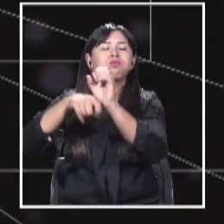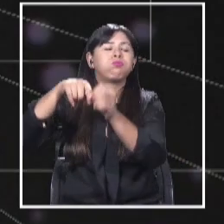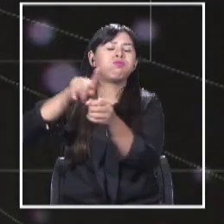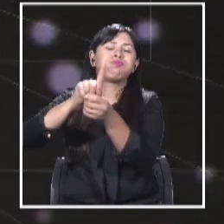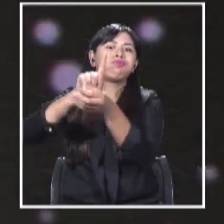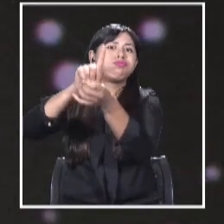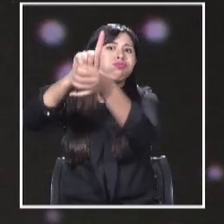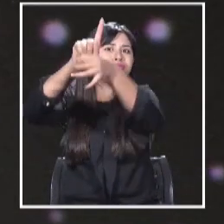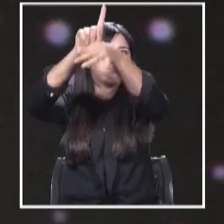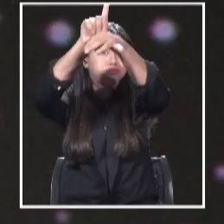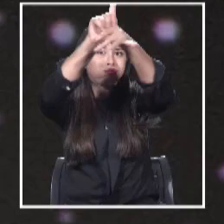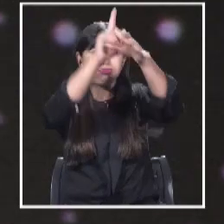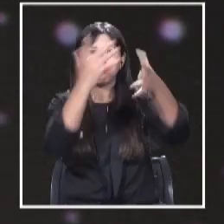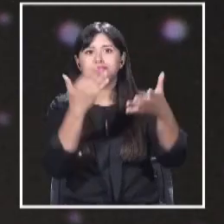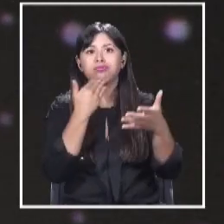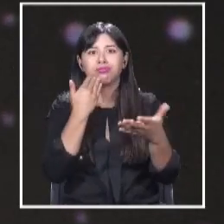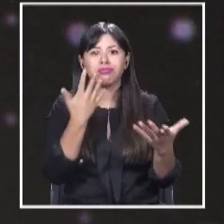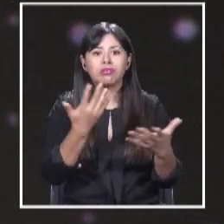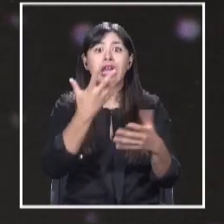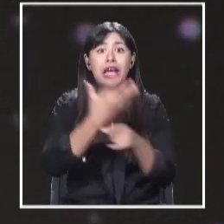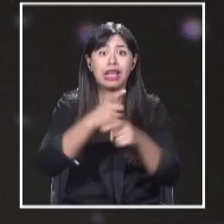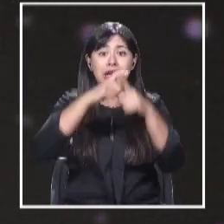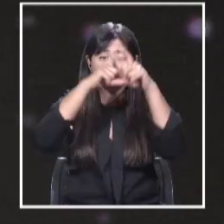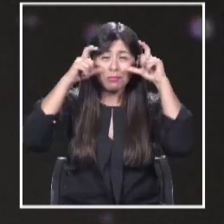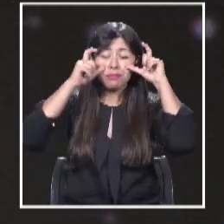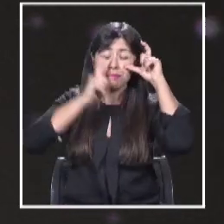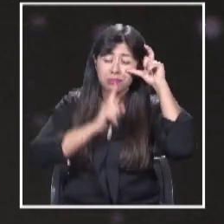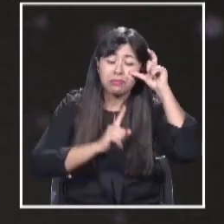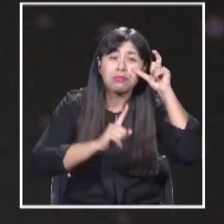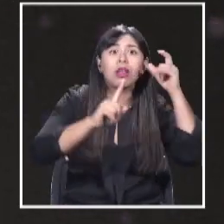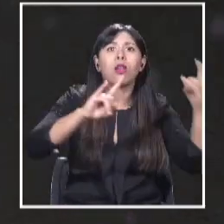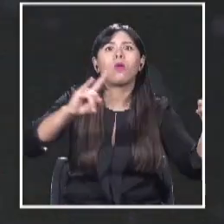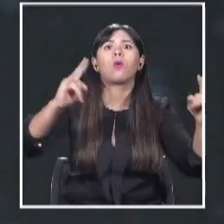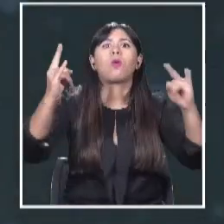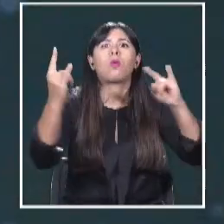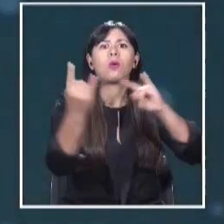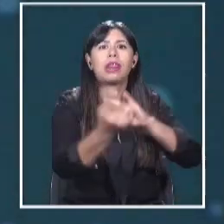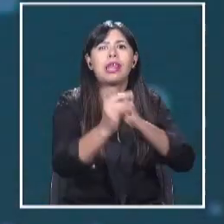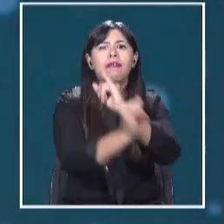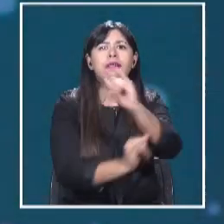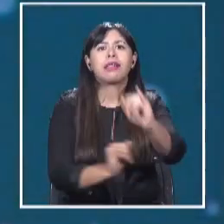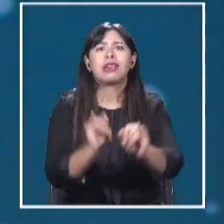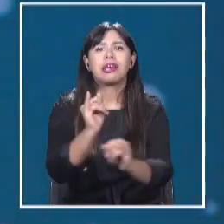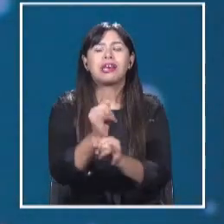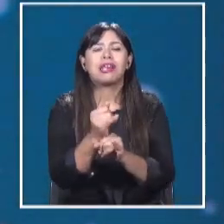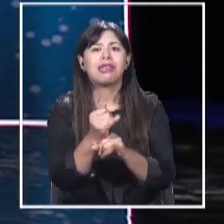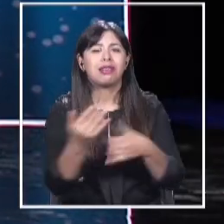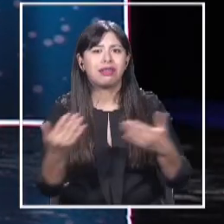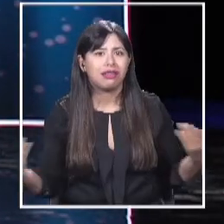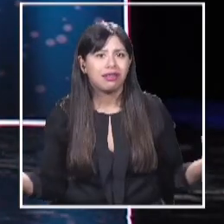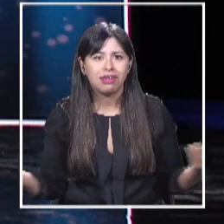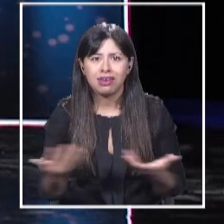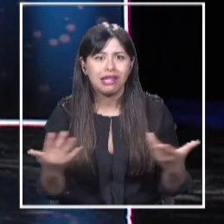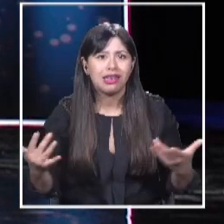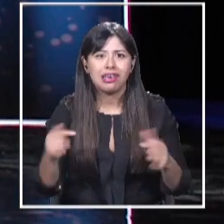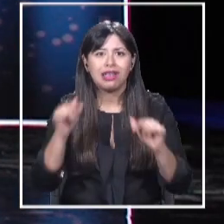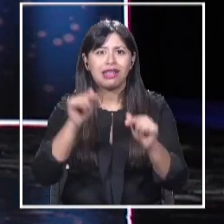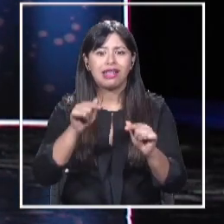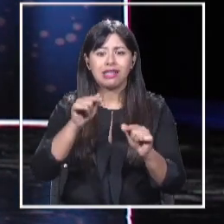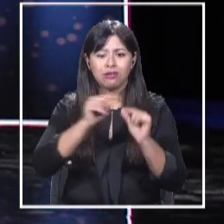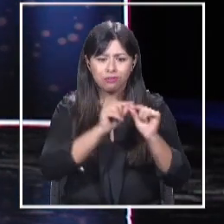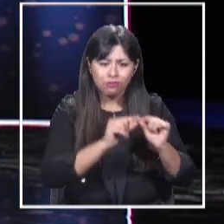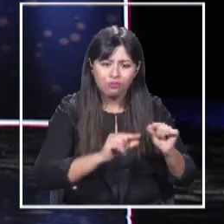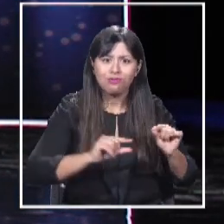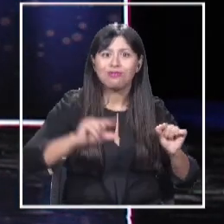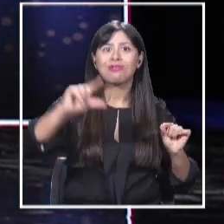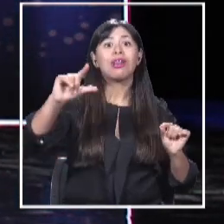universo, tenemos incluso un metaverso, un metauniverso, perdón. Y en ese sentido, bueno, pues esa evolución tecnológica es